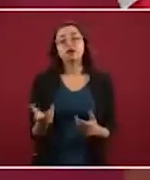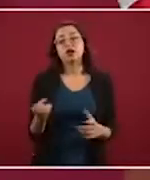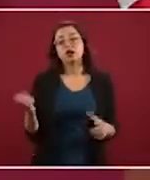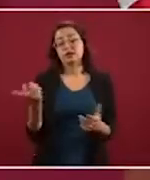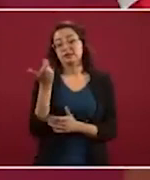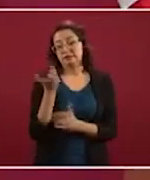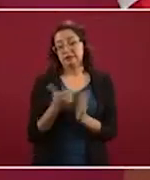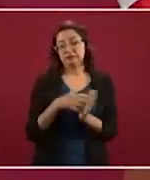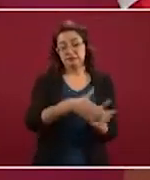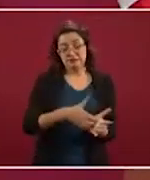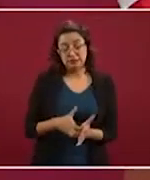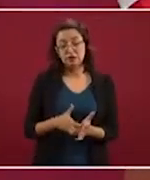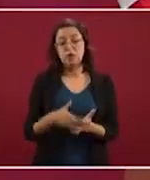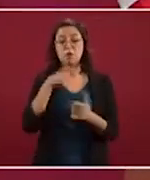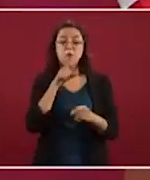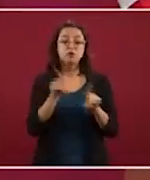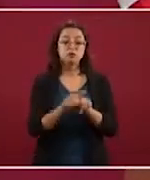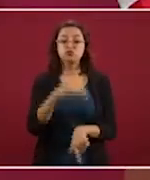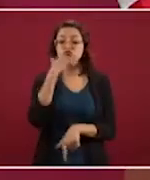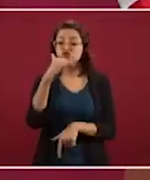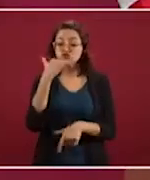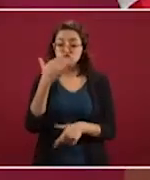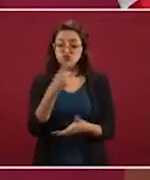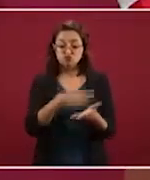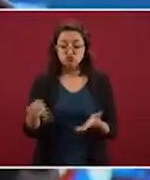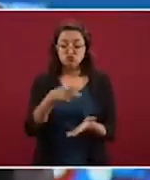ahorros y atacando la eventual corrupción en la compra de